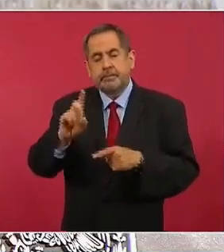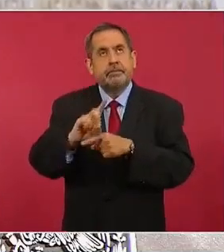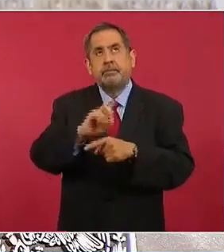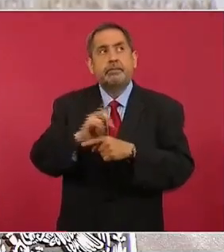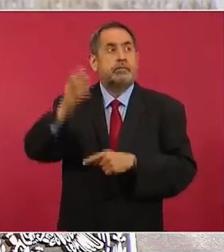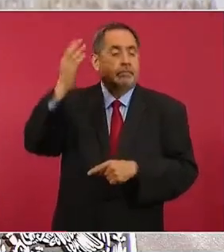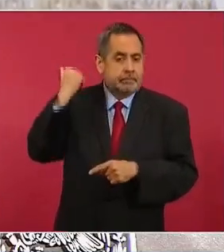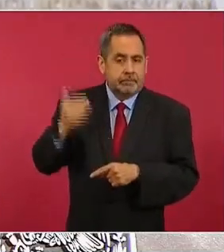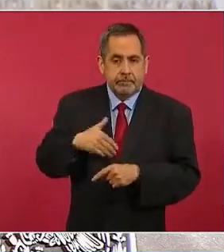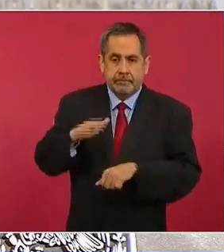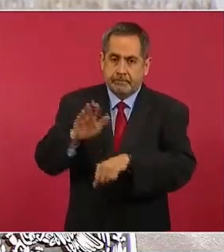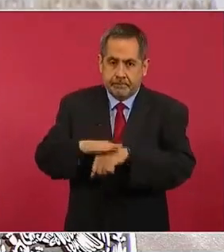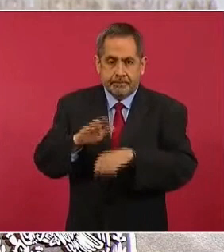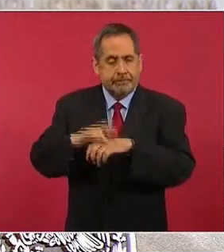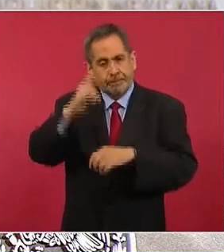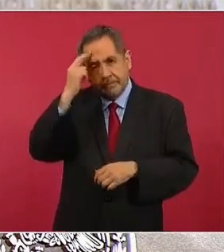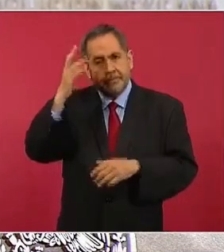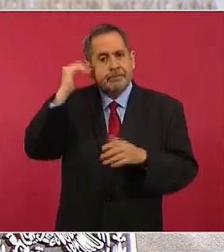principio, vamos a barrer